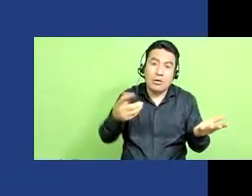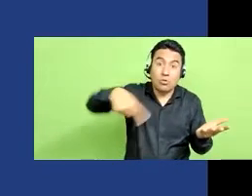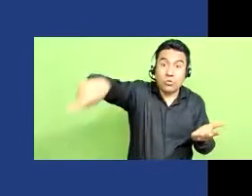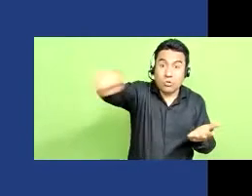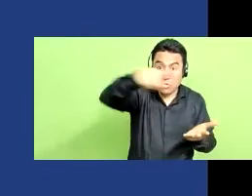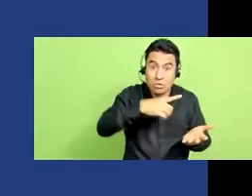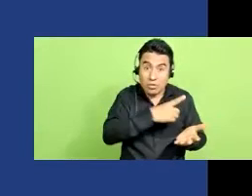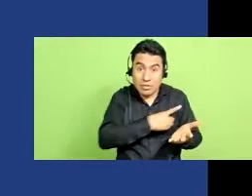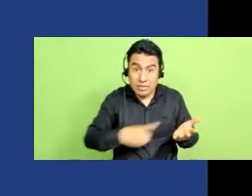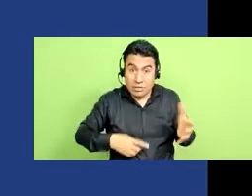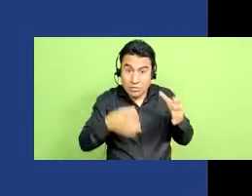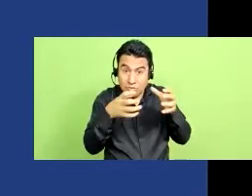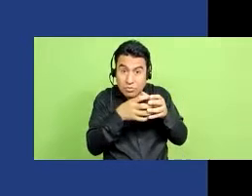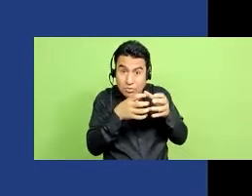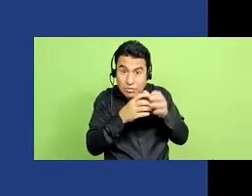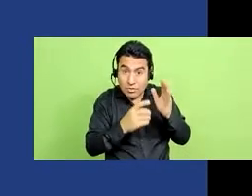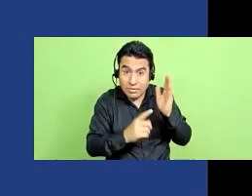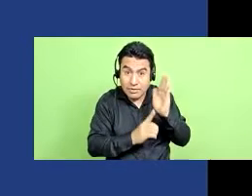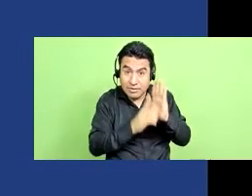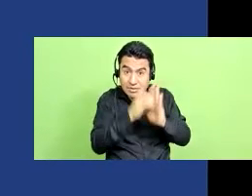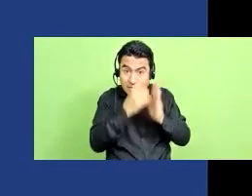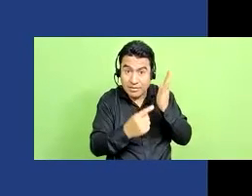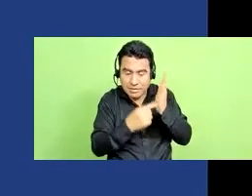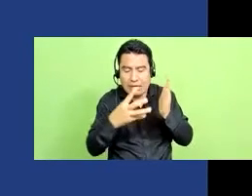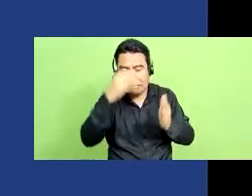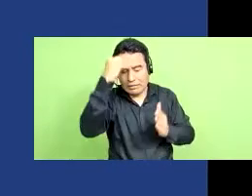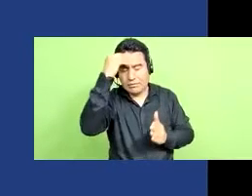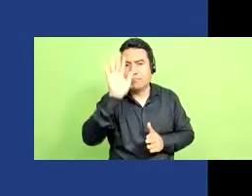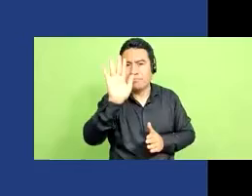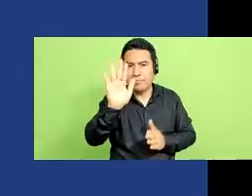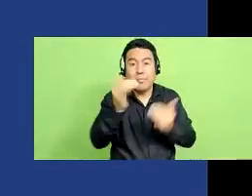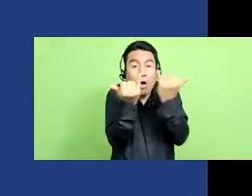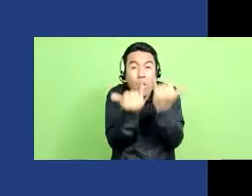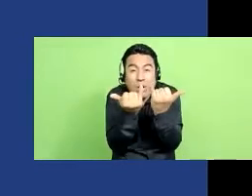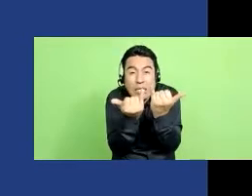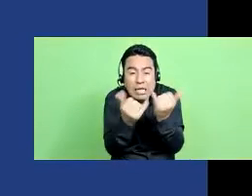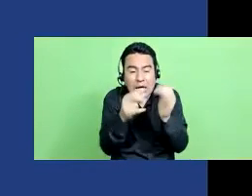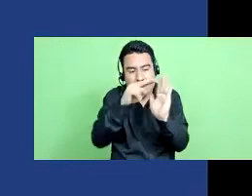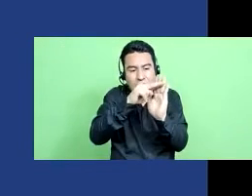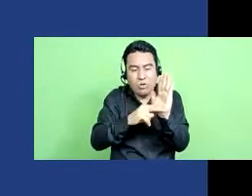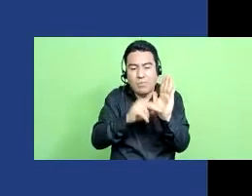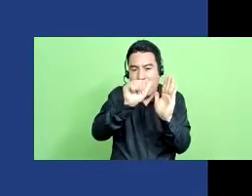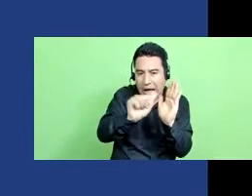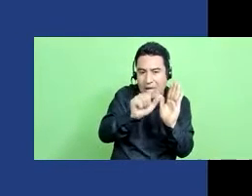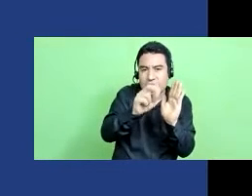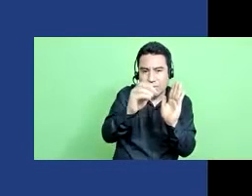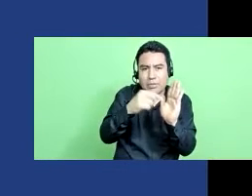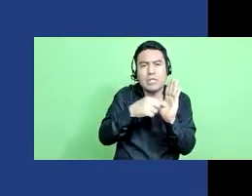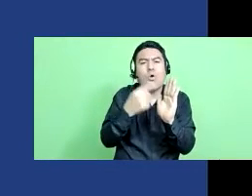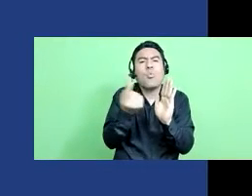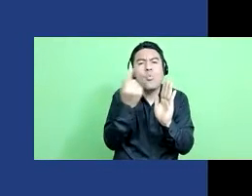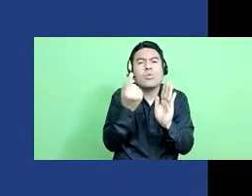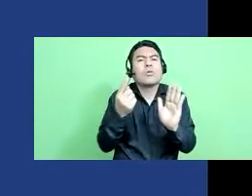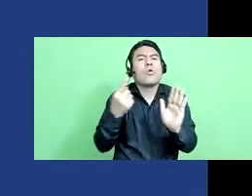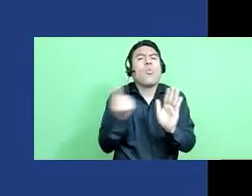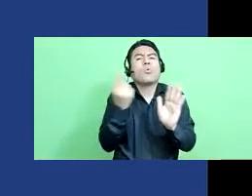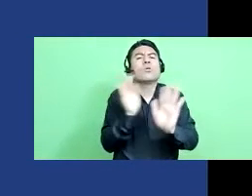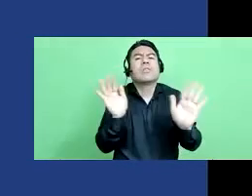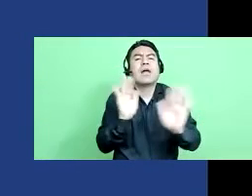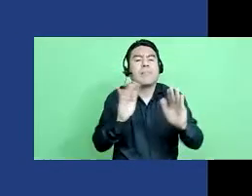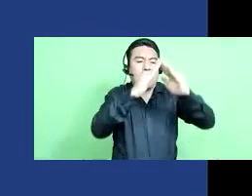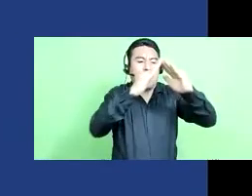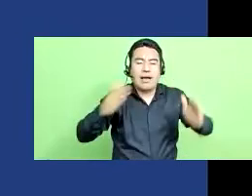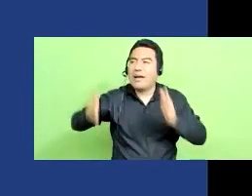como ente rector pero en esta oportunidad es la modificación sólo en edificaciones es la primera etapa que se está realizando